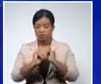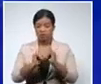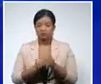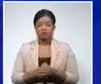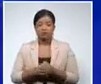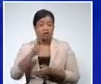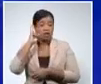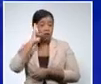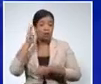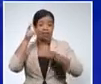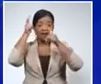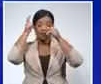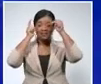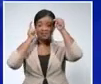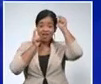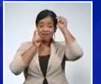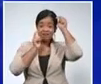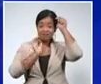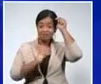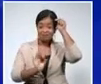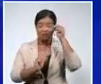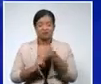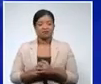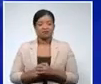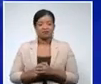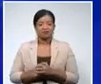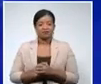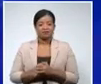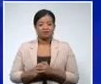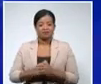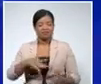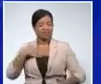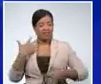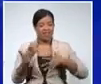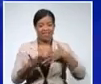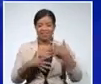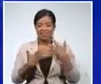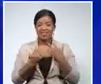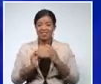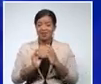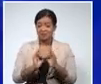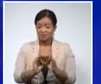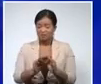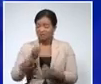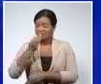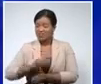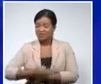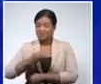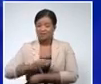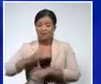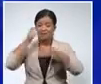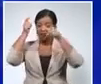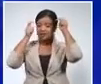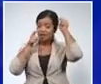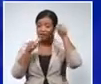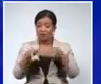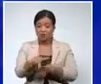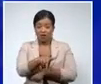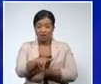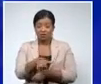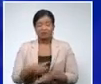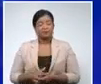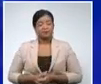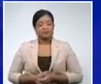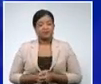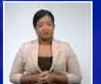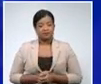comandante Chávez con la energía y la alegría y el ímpetu que siempre tuvo, pues le